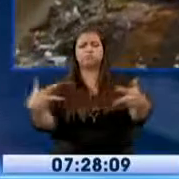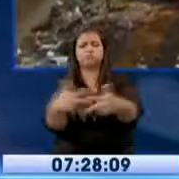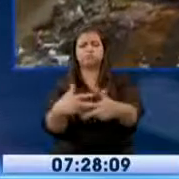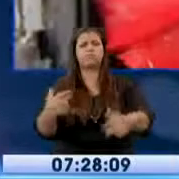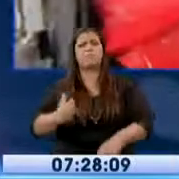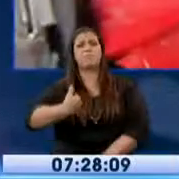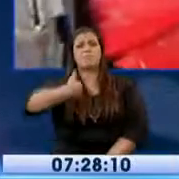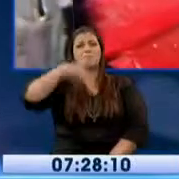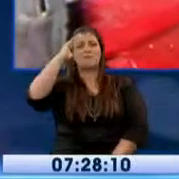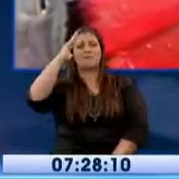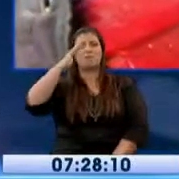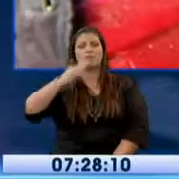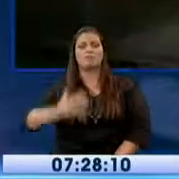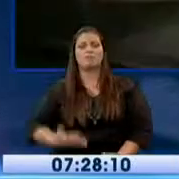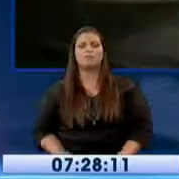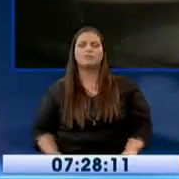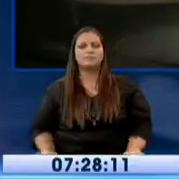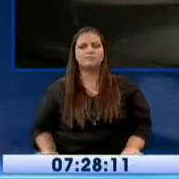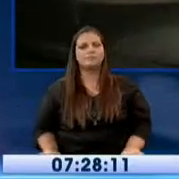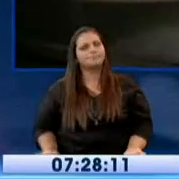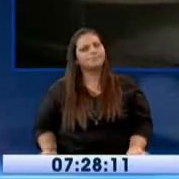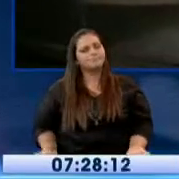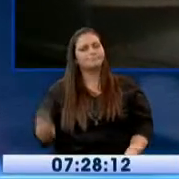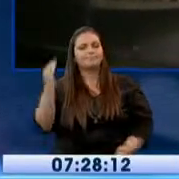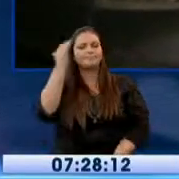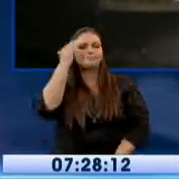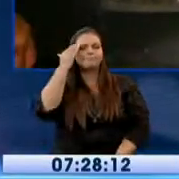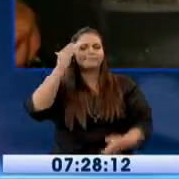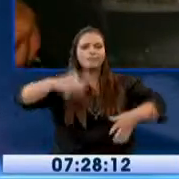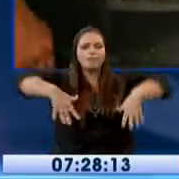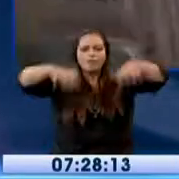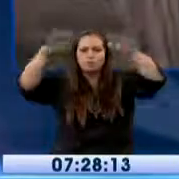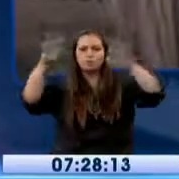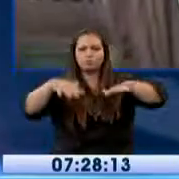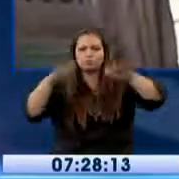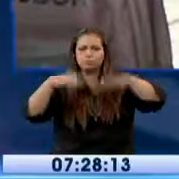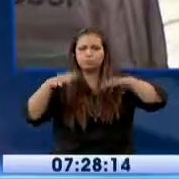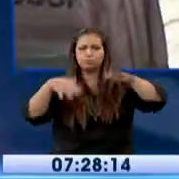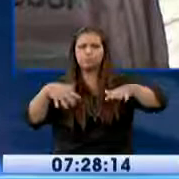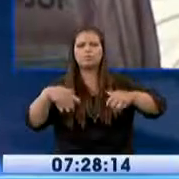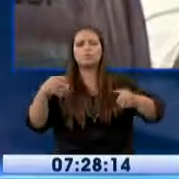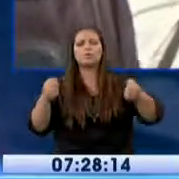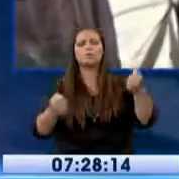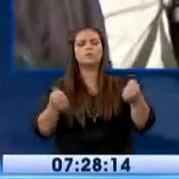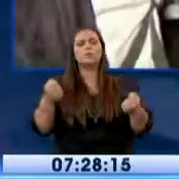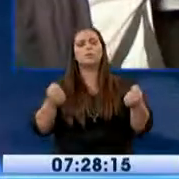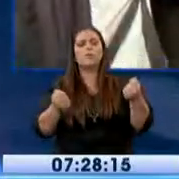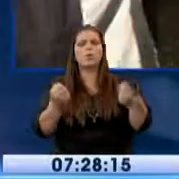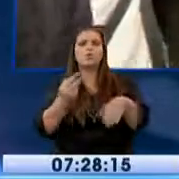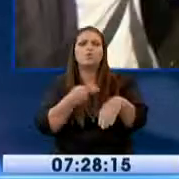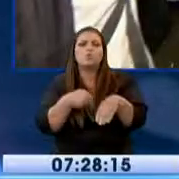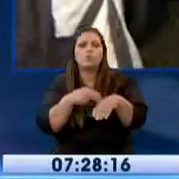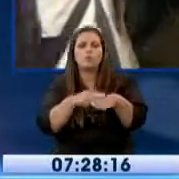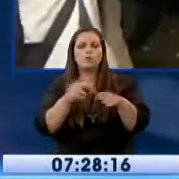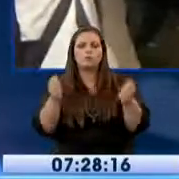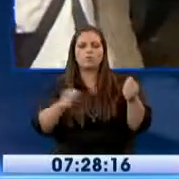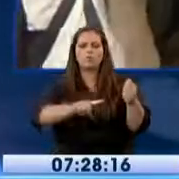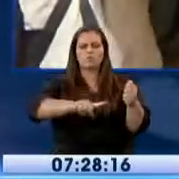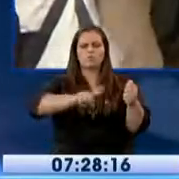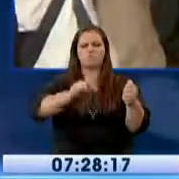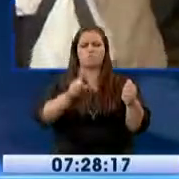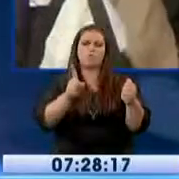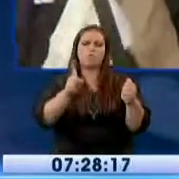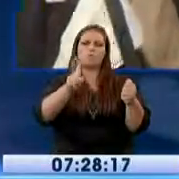Si llueve, manejemos con más cuidado, bajemos la velocidad, tomémonos ciertos tiempos. No como el señor que